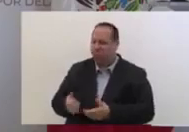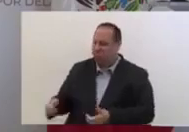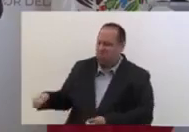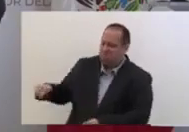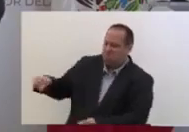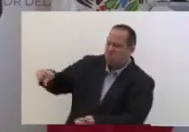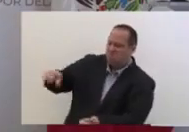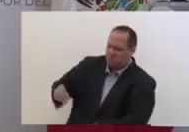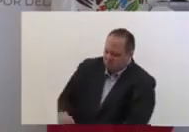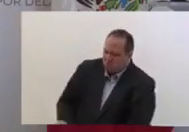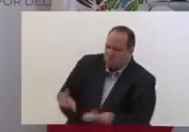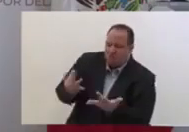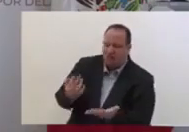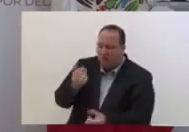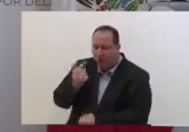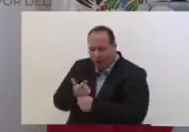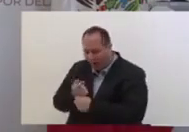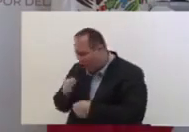incendio,